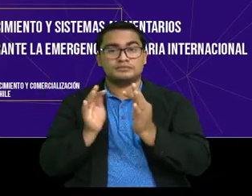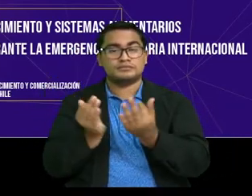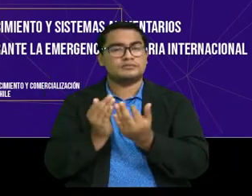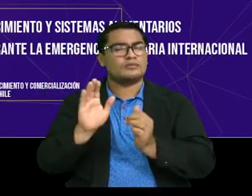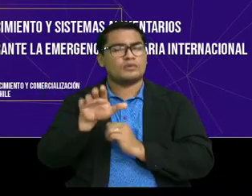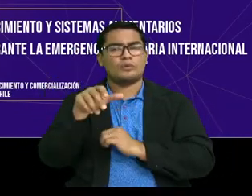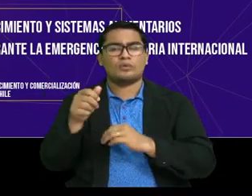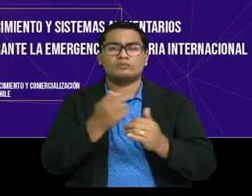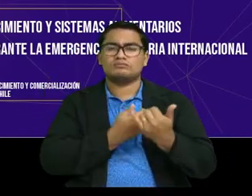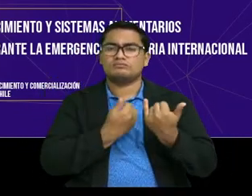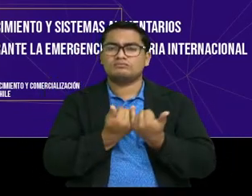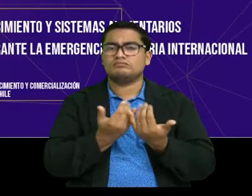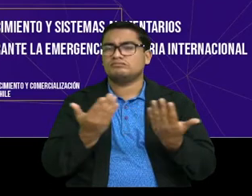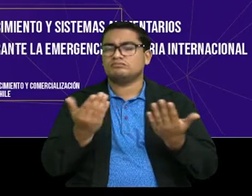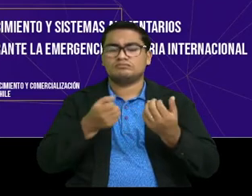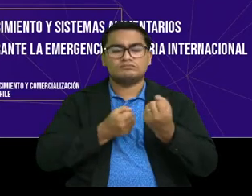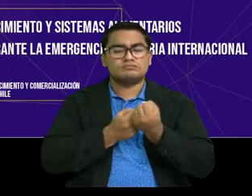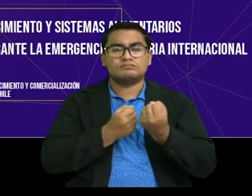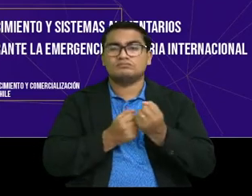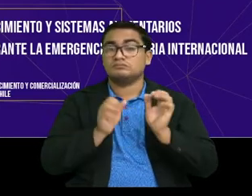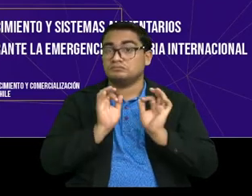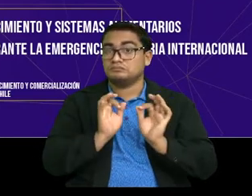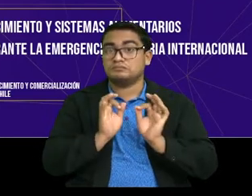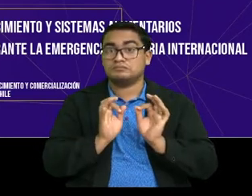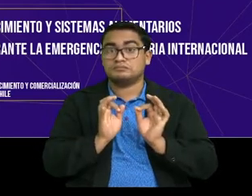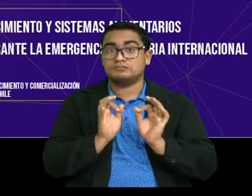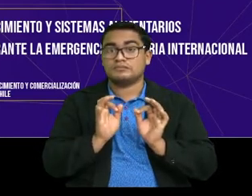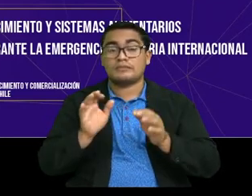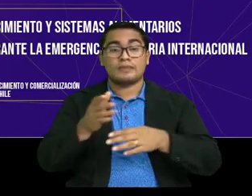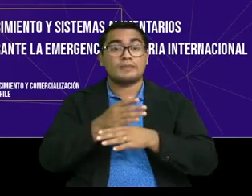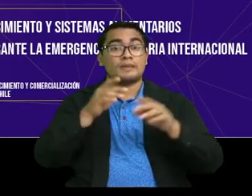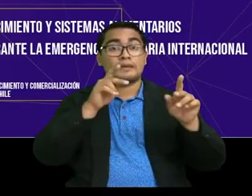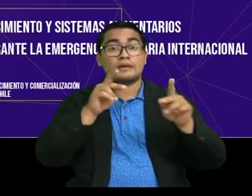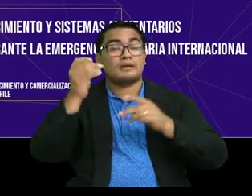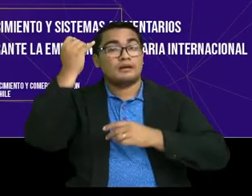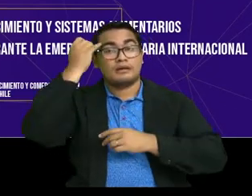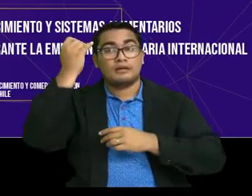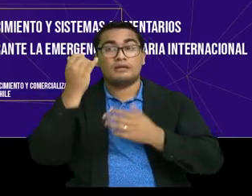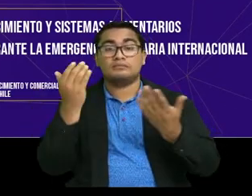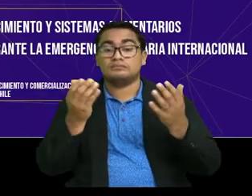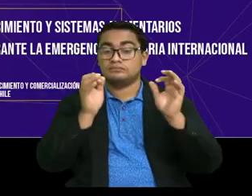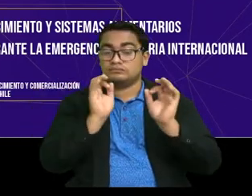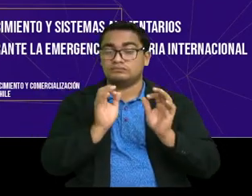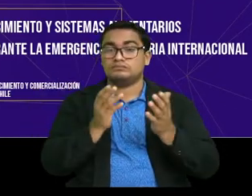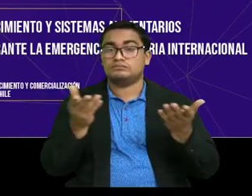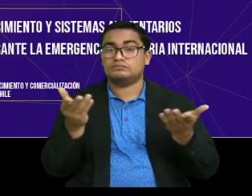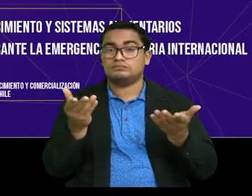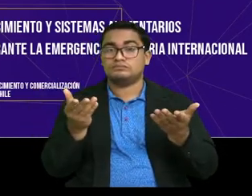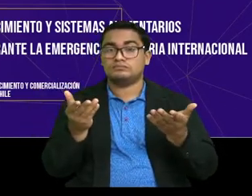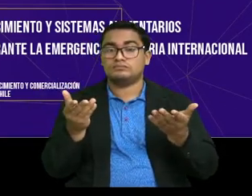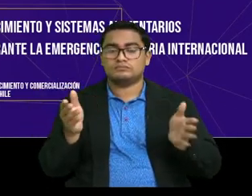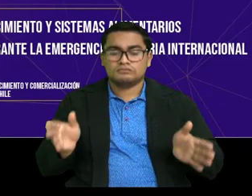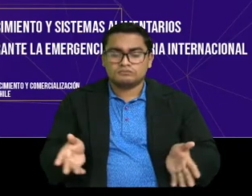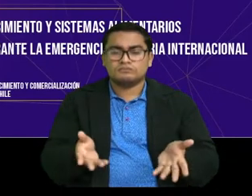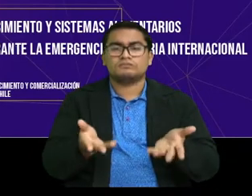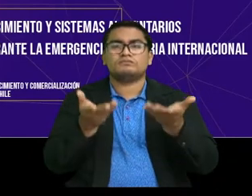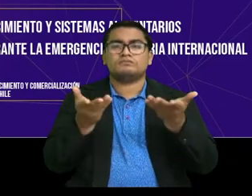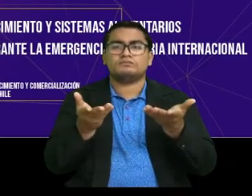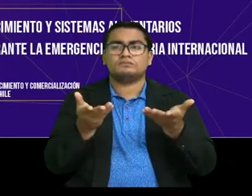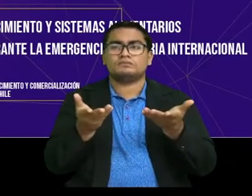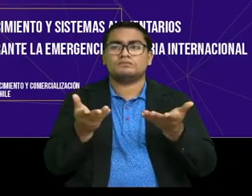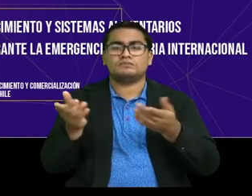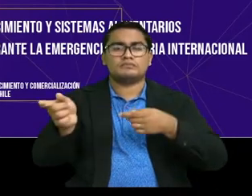otras instituciones que han venido apoyando y acompañando los emprendimientos hacia su formalización, a la promoción, a